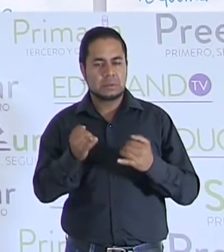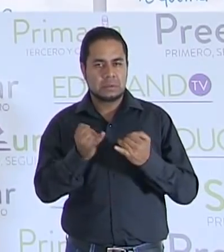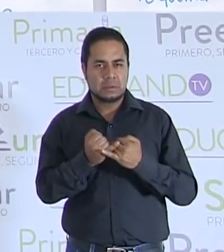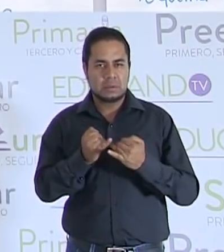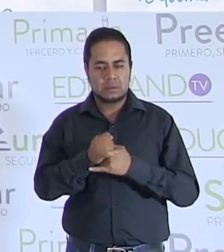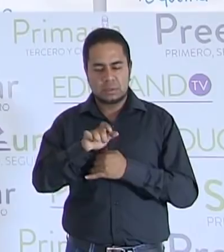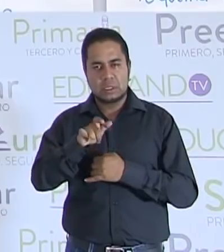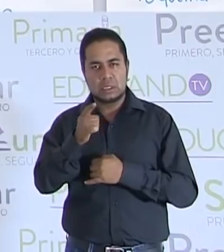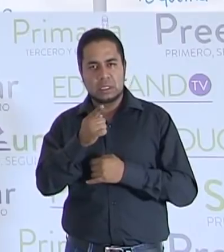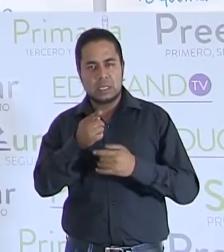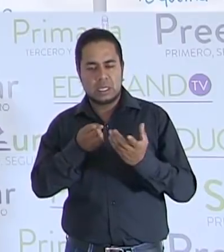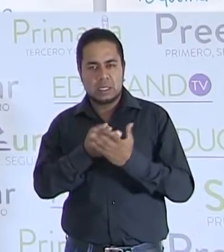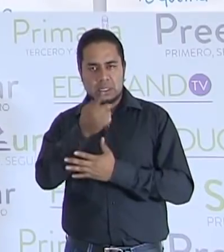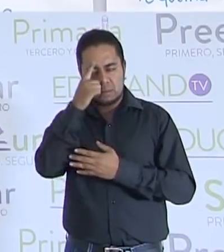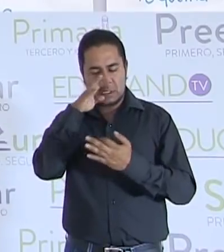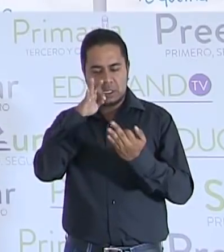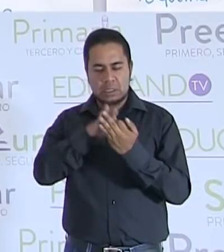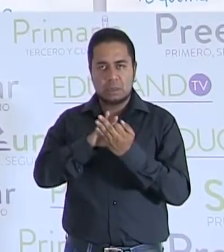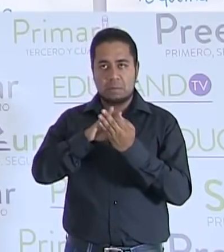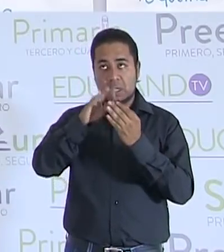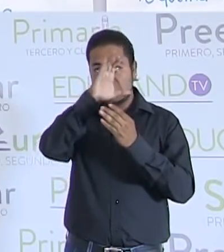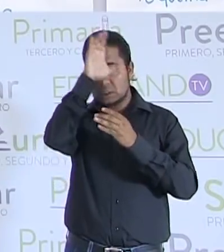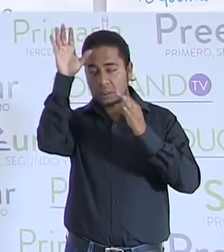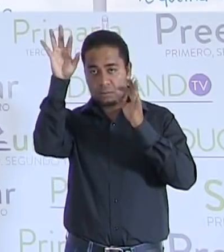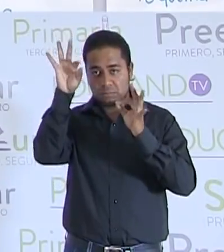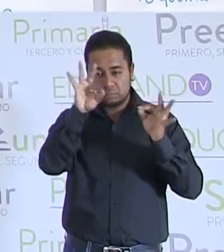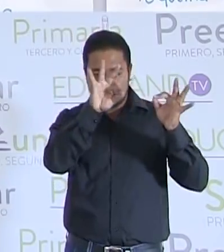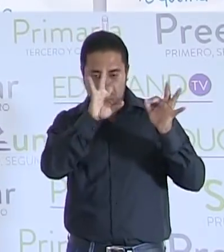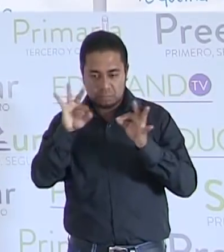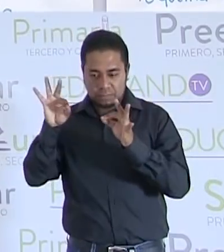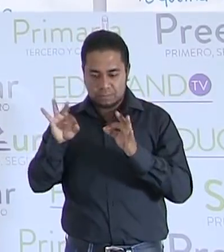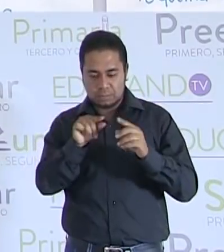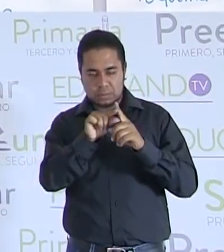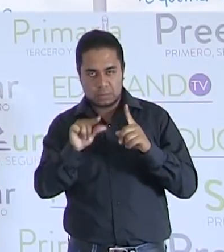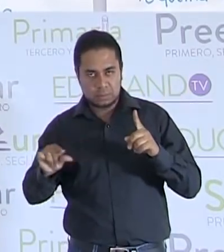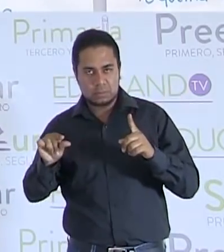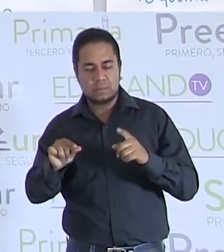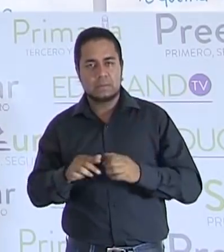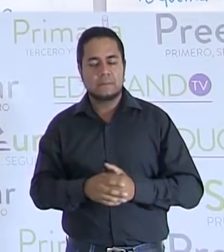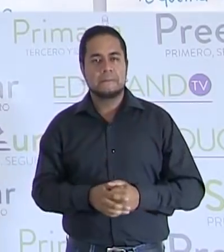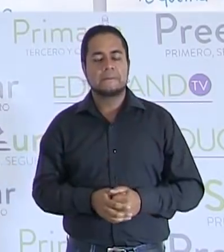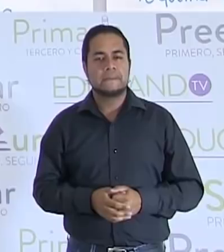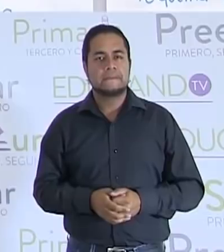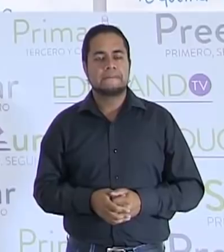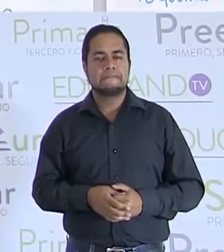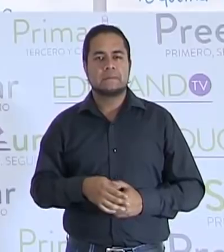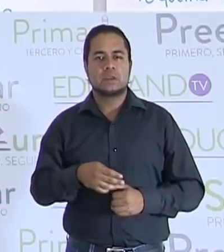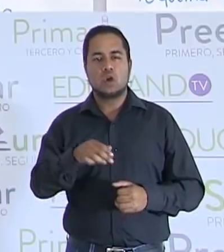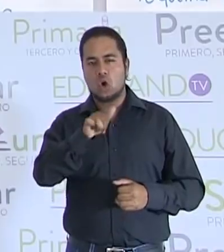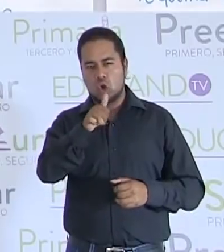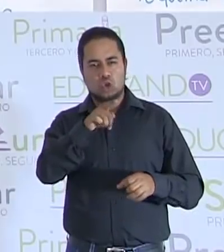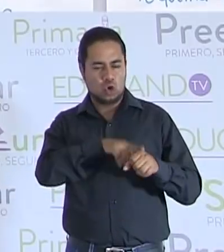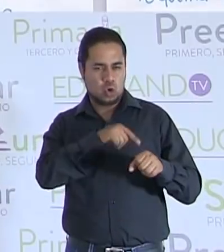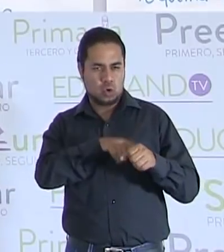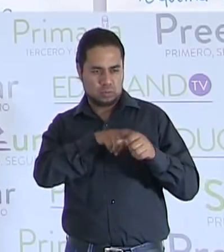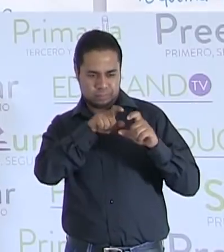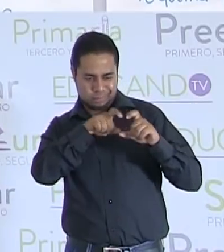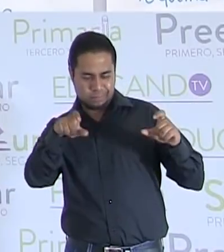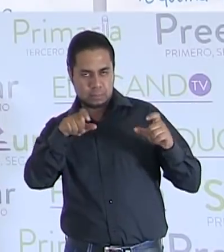nace para tamal, del cielo le caen las hojas. Utilizamos otro color.